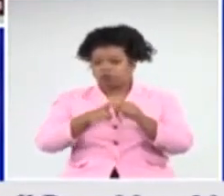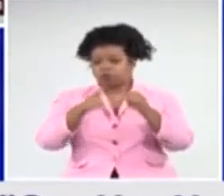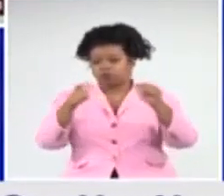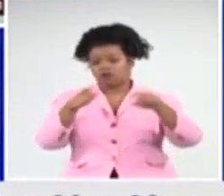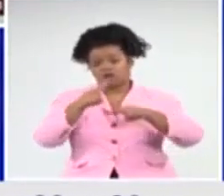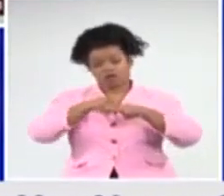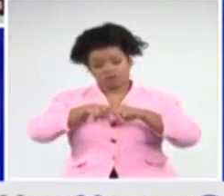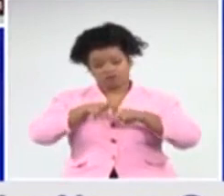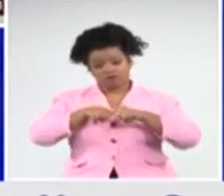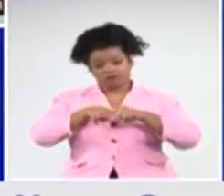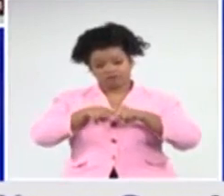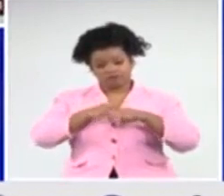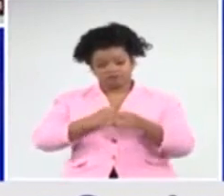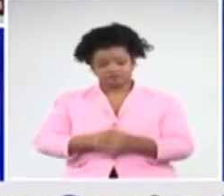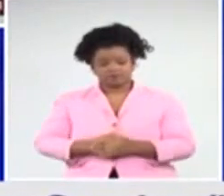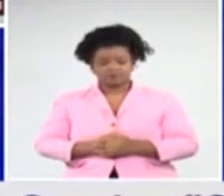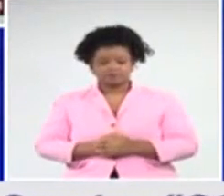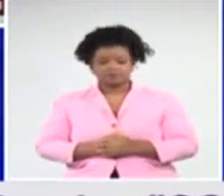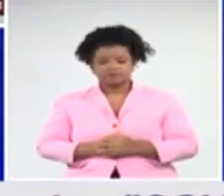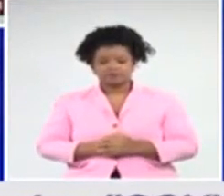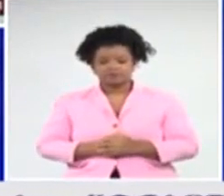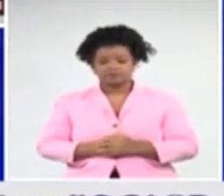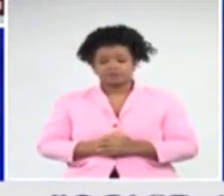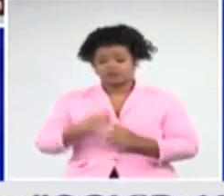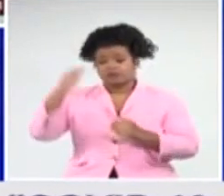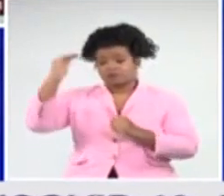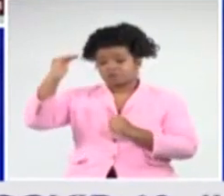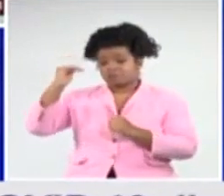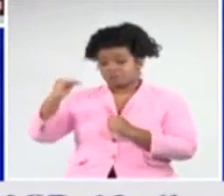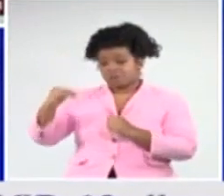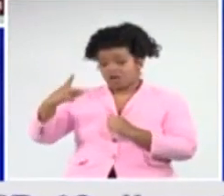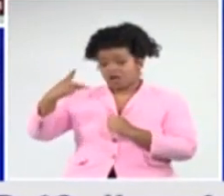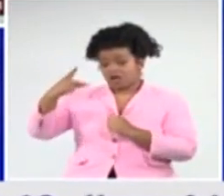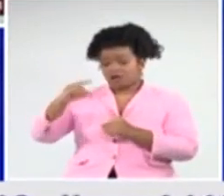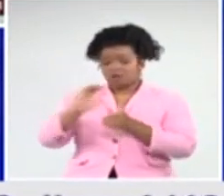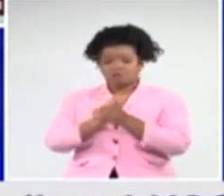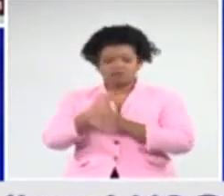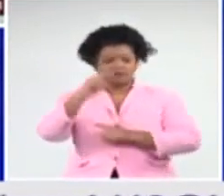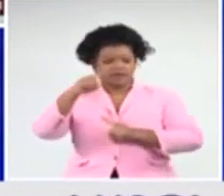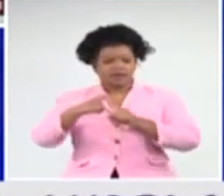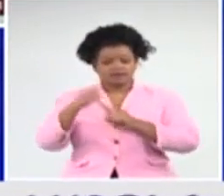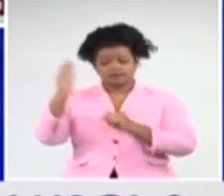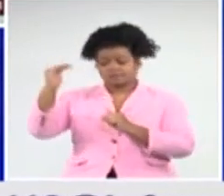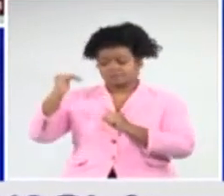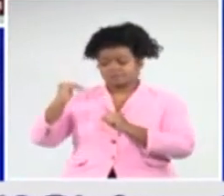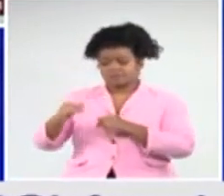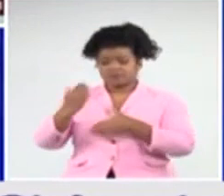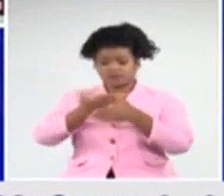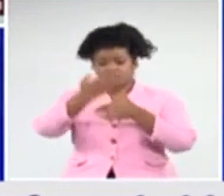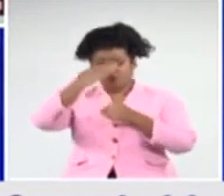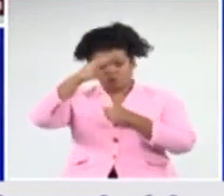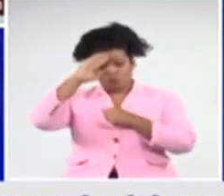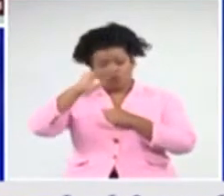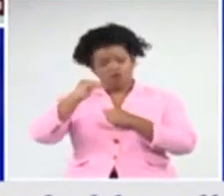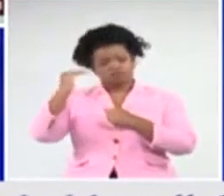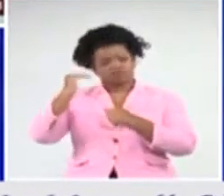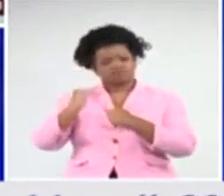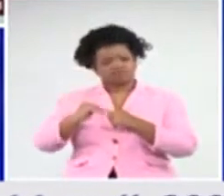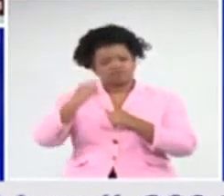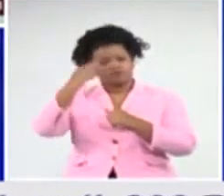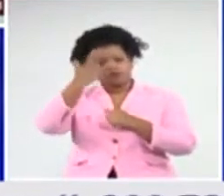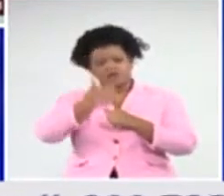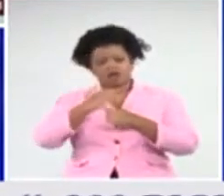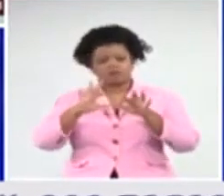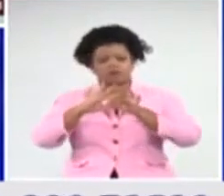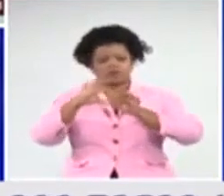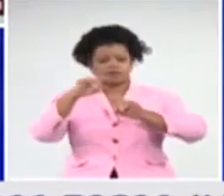muestras procesadas. Le sigue Matanzas, Santiago de Cuba, Ciego de Ávila, Guantánamo, Villa